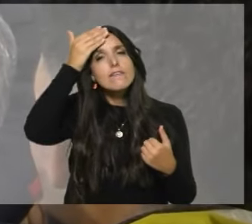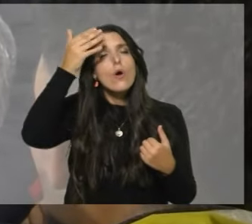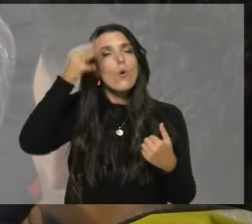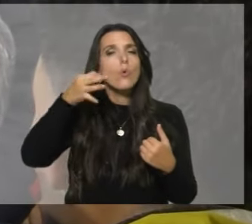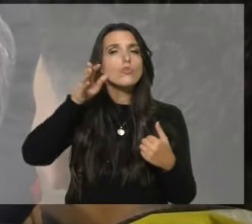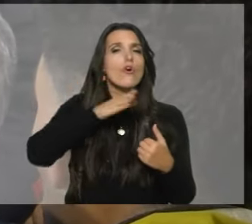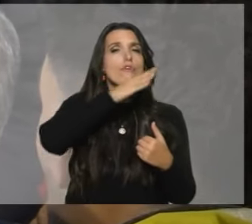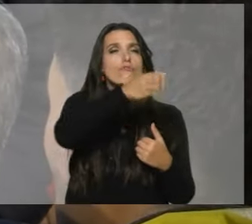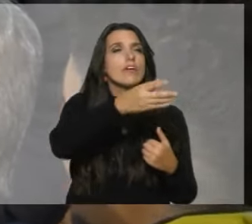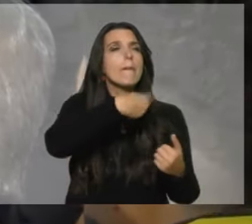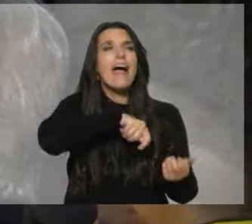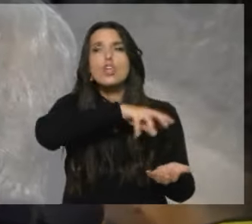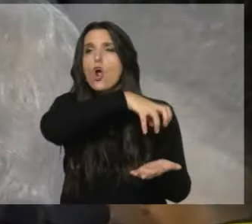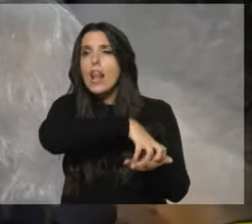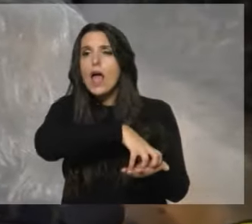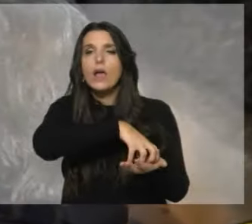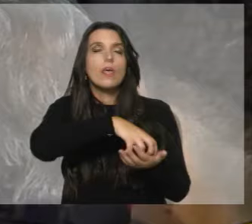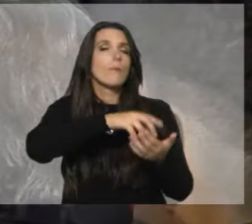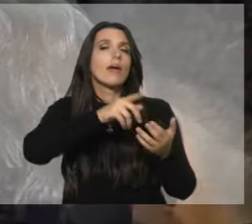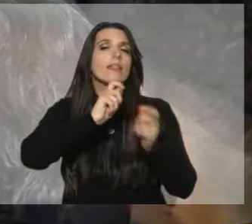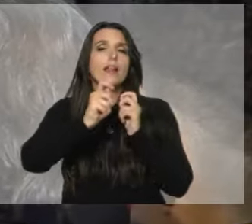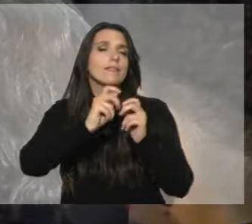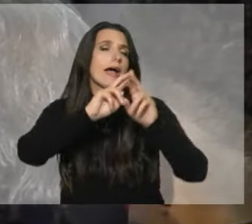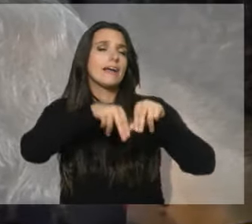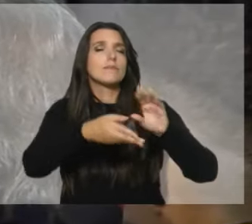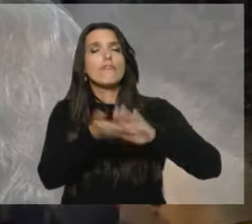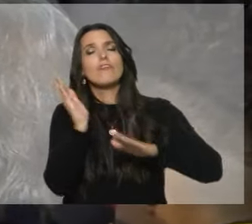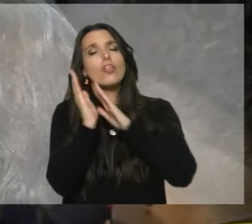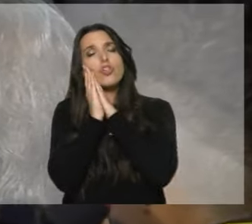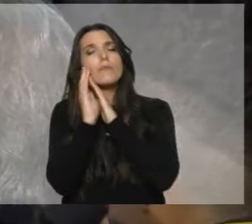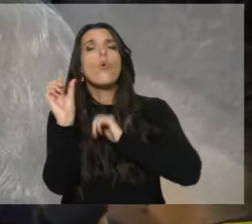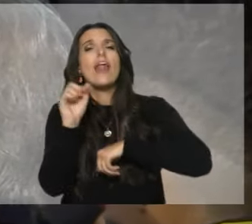hoy en la Cámara Española y después me canceló las entrevistas y me fui a dormir un rato